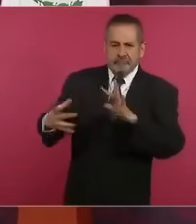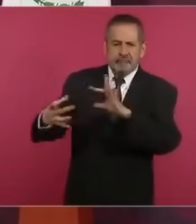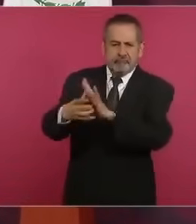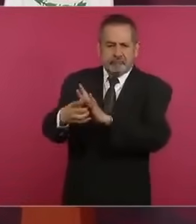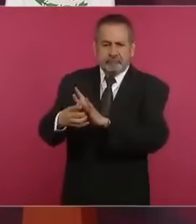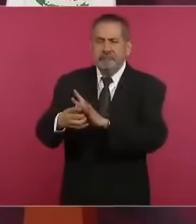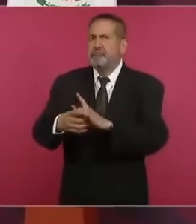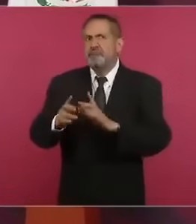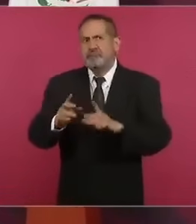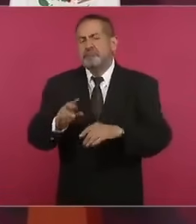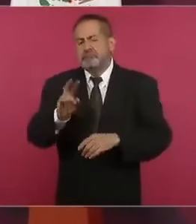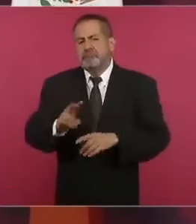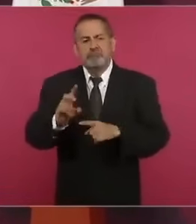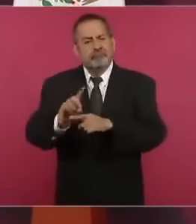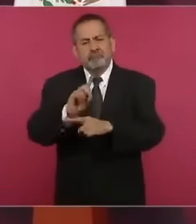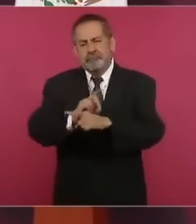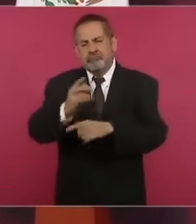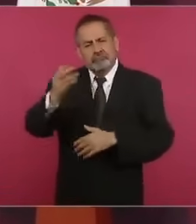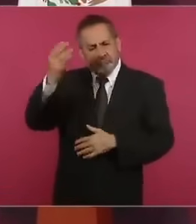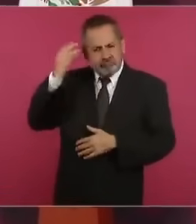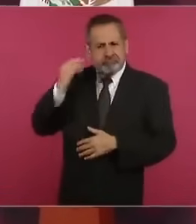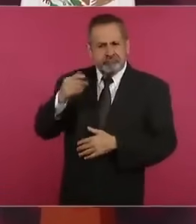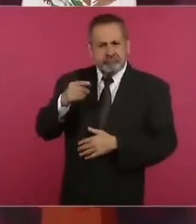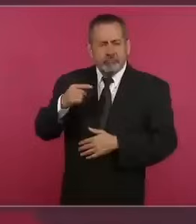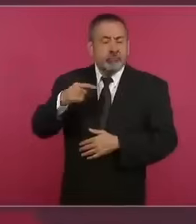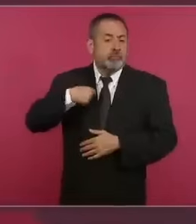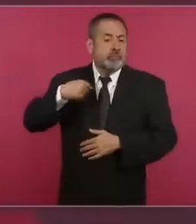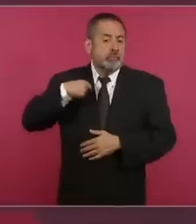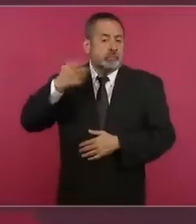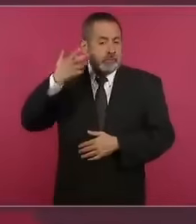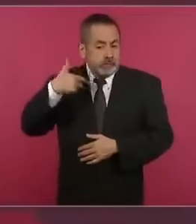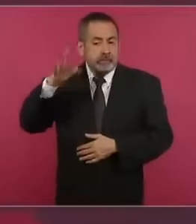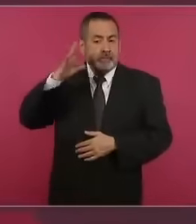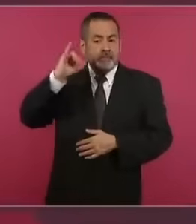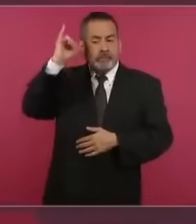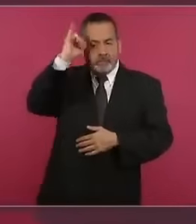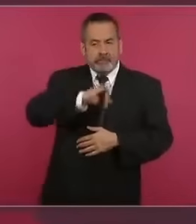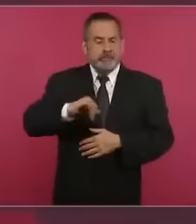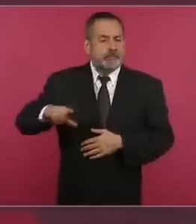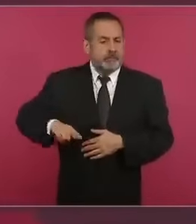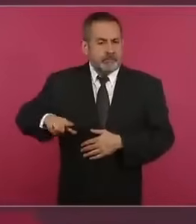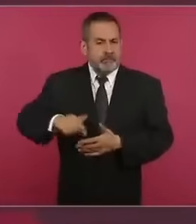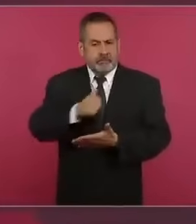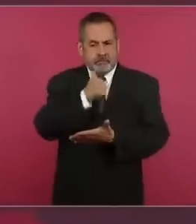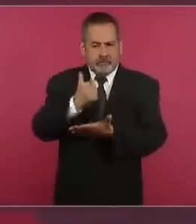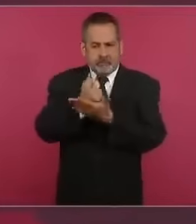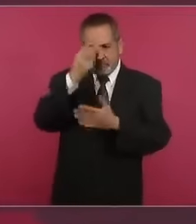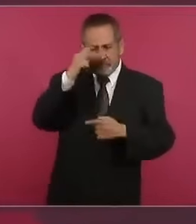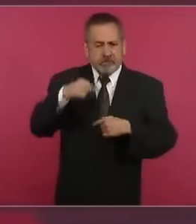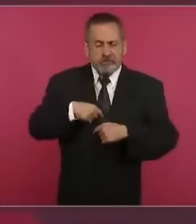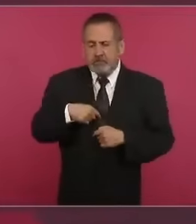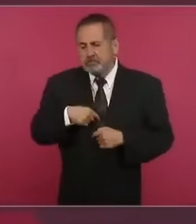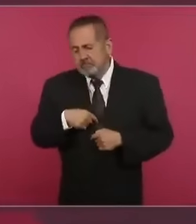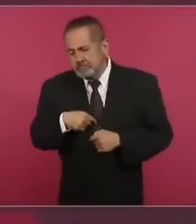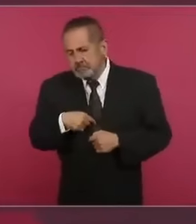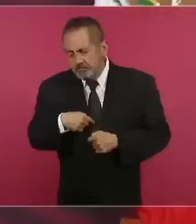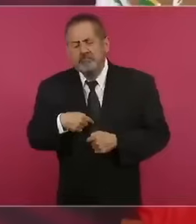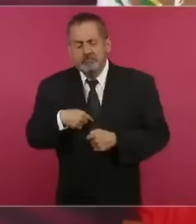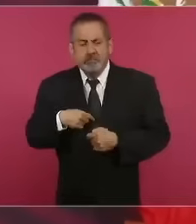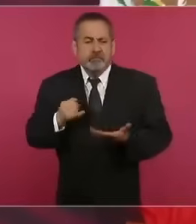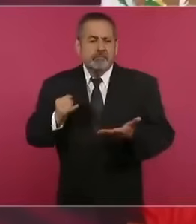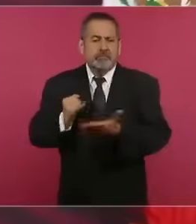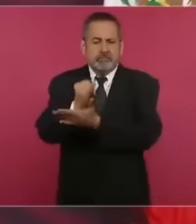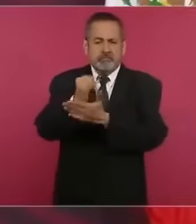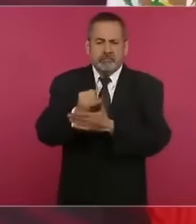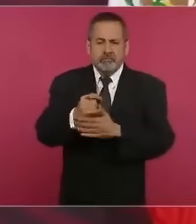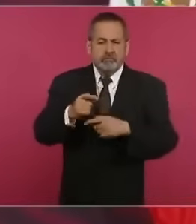hace años, desde que fui jefe de gobierno en la ciudad, se decidió entregar